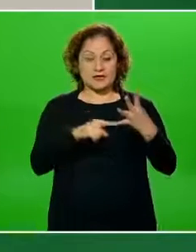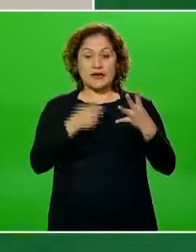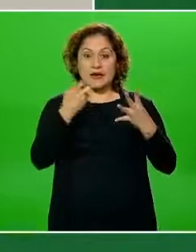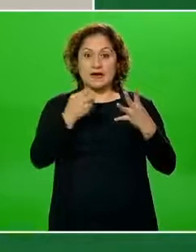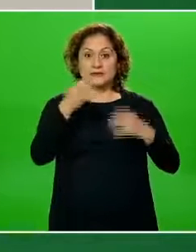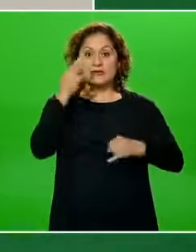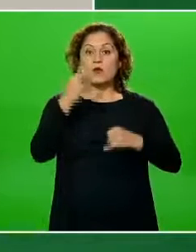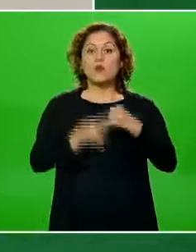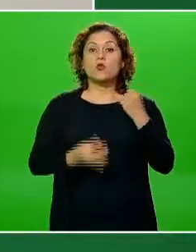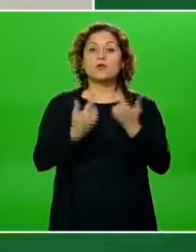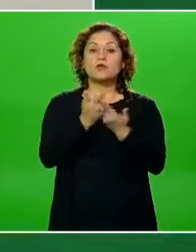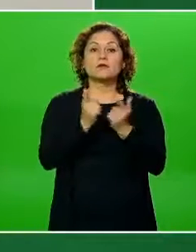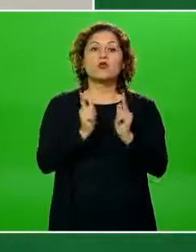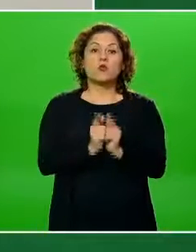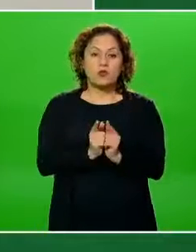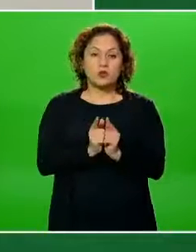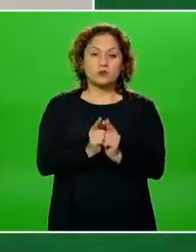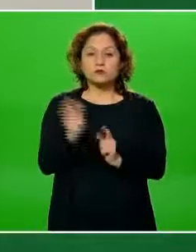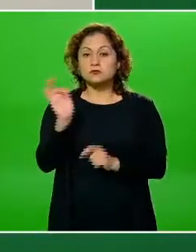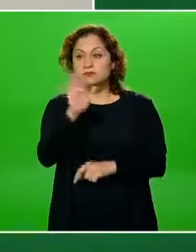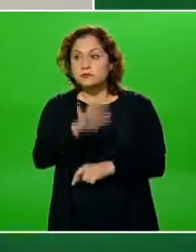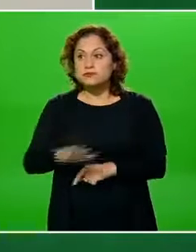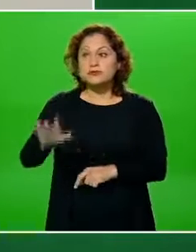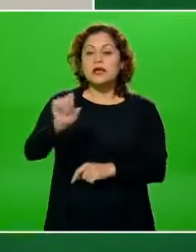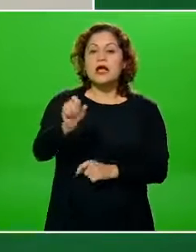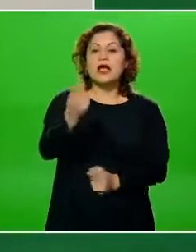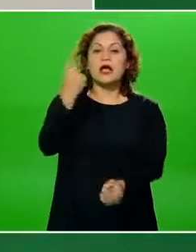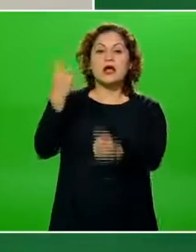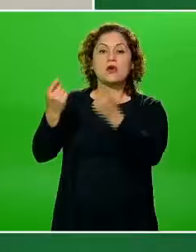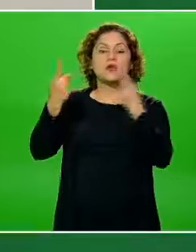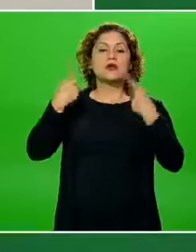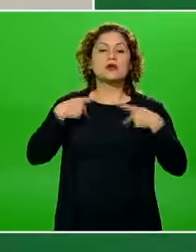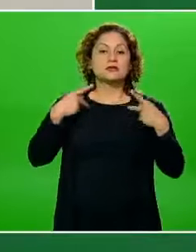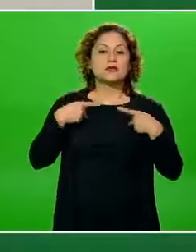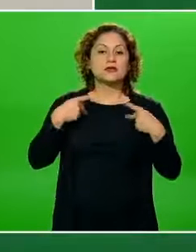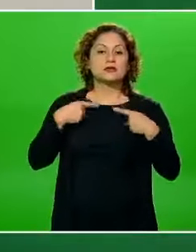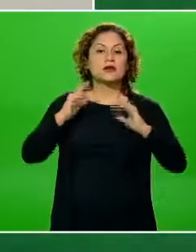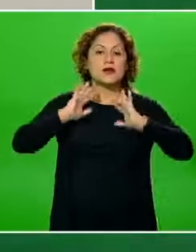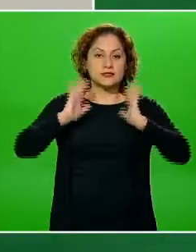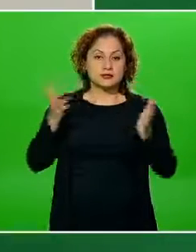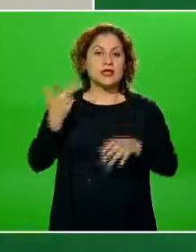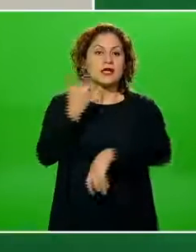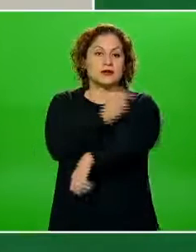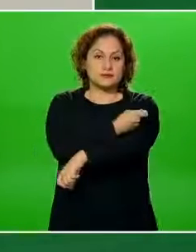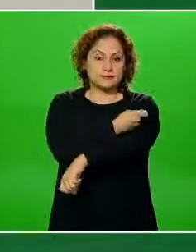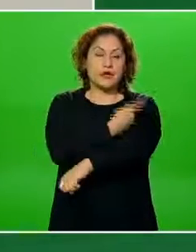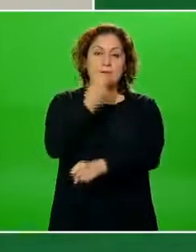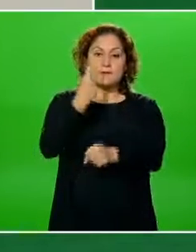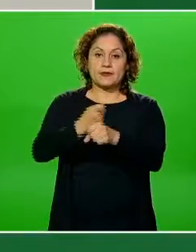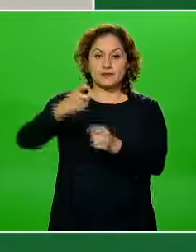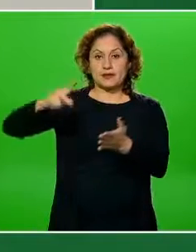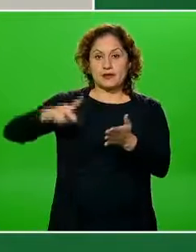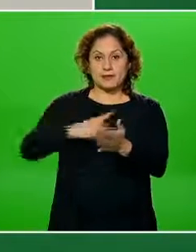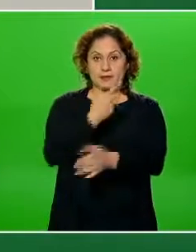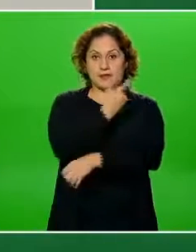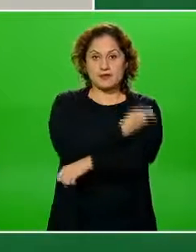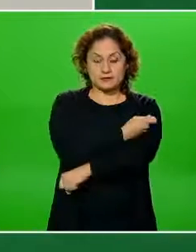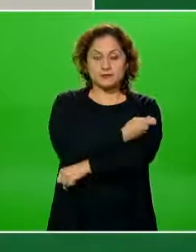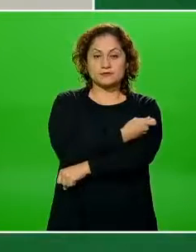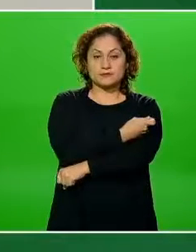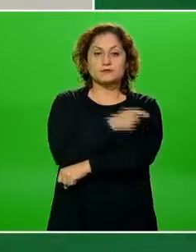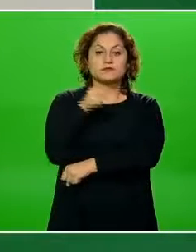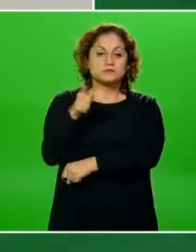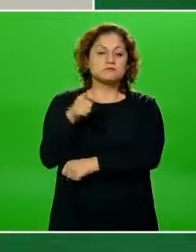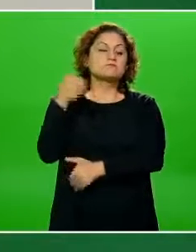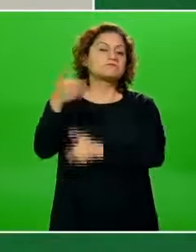de seguro la mayoría o la totalidad de estas personas han recibido la primera dosis y estarán caminando